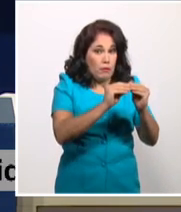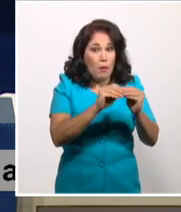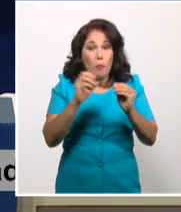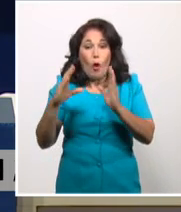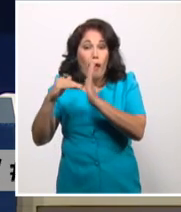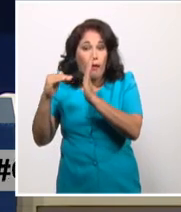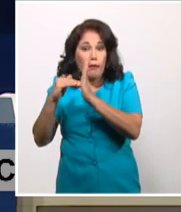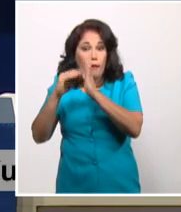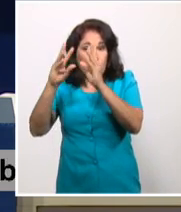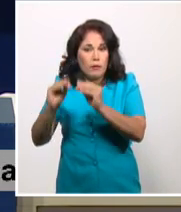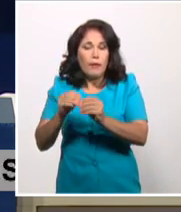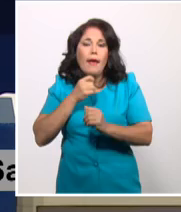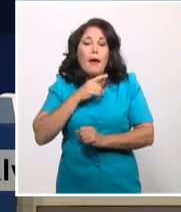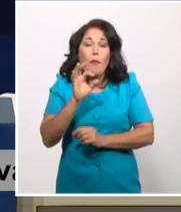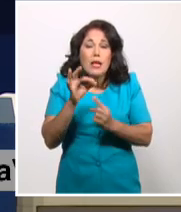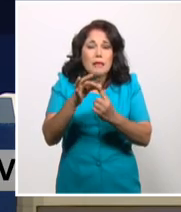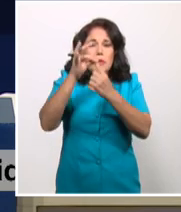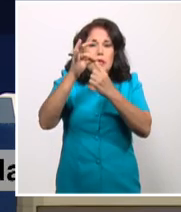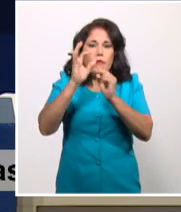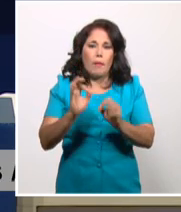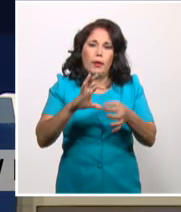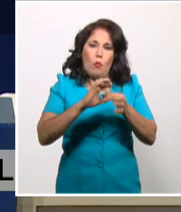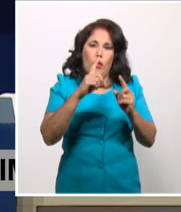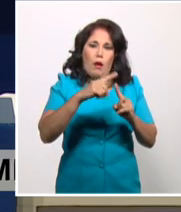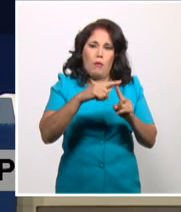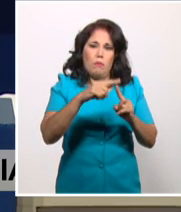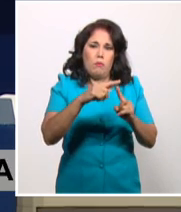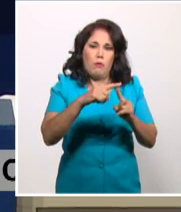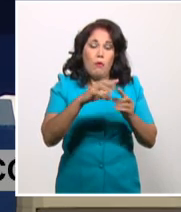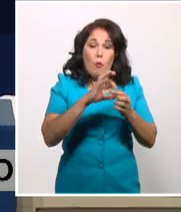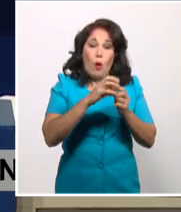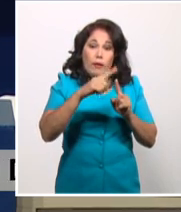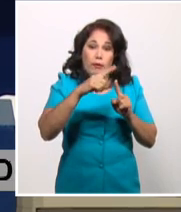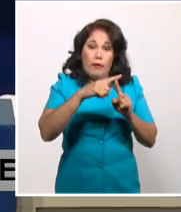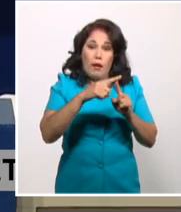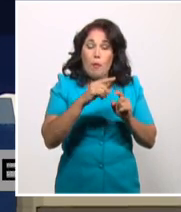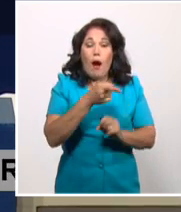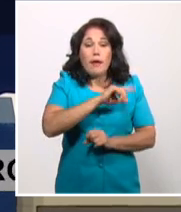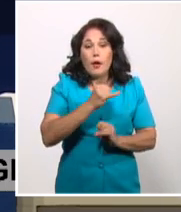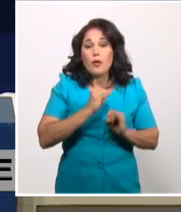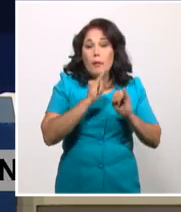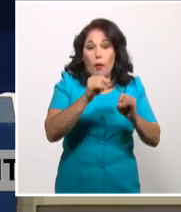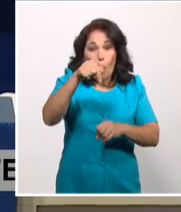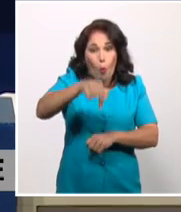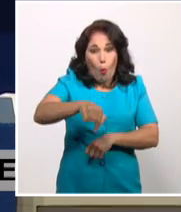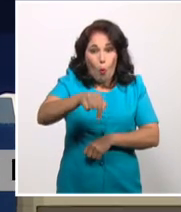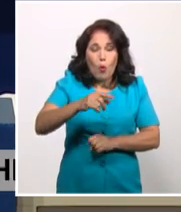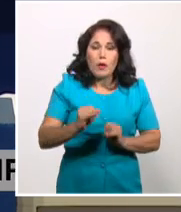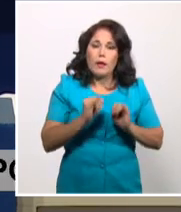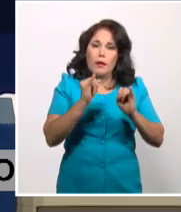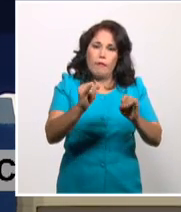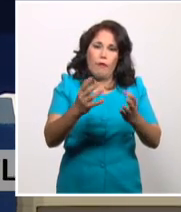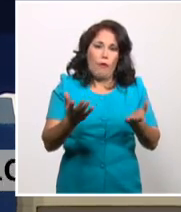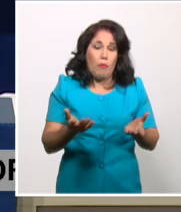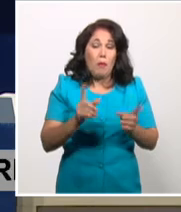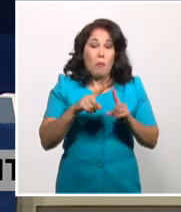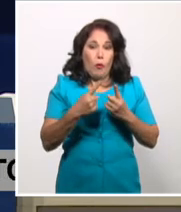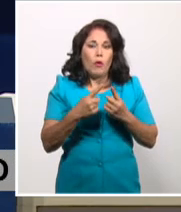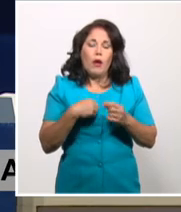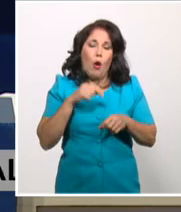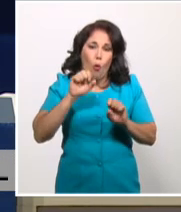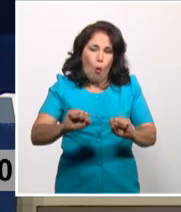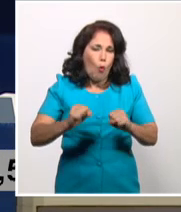este caso de Guantánamo. Creo que fue el que ayer no se reportó en el día de hoy, porque era como